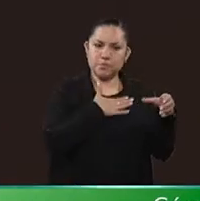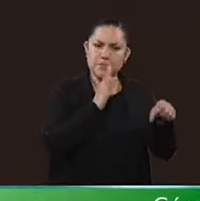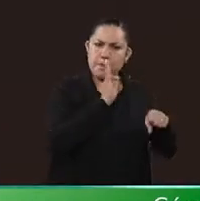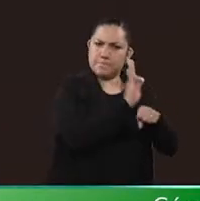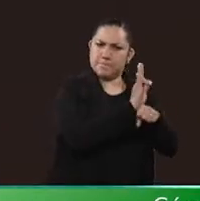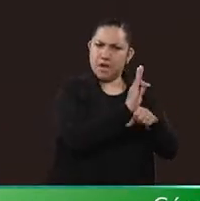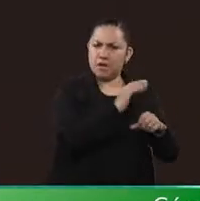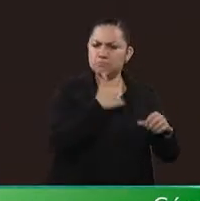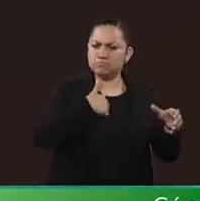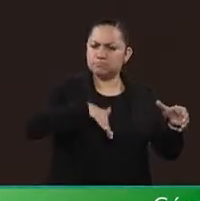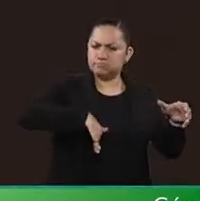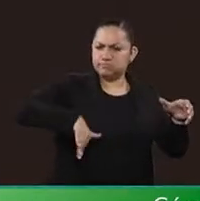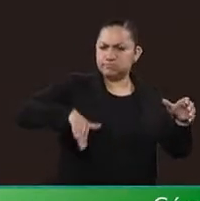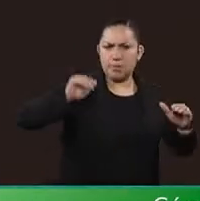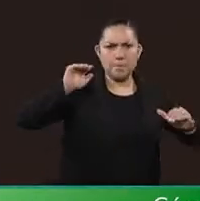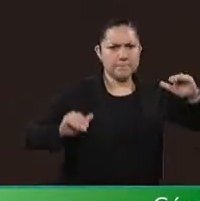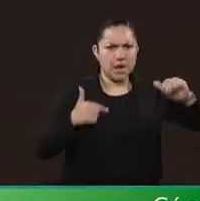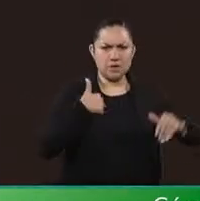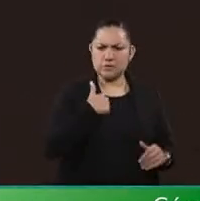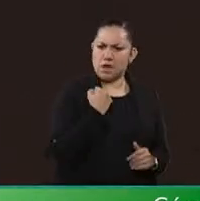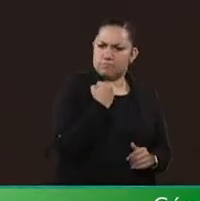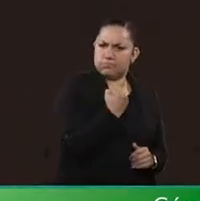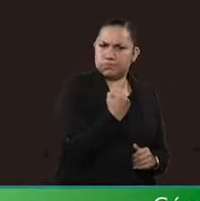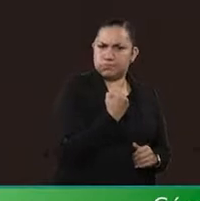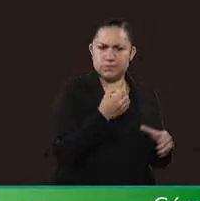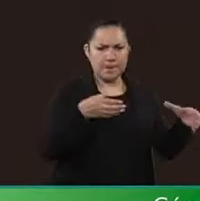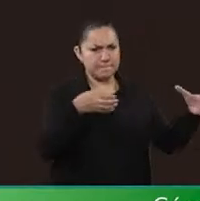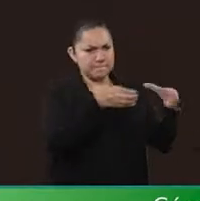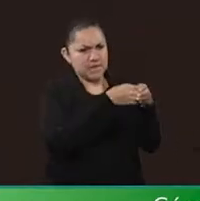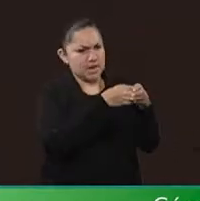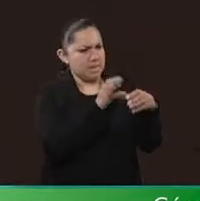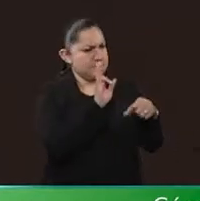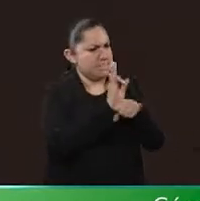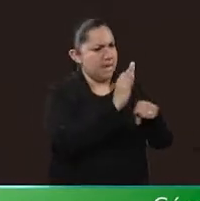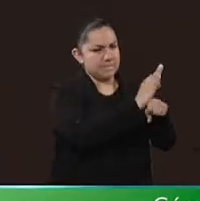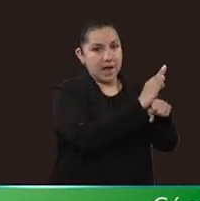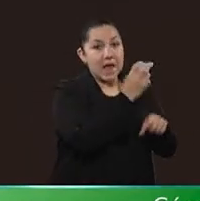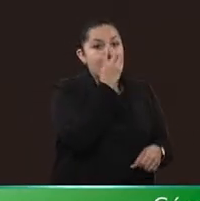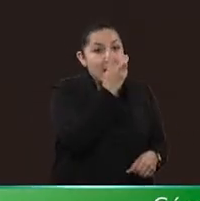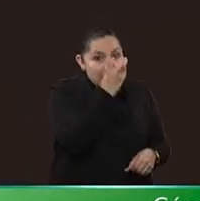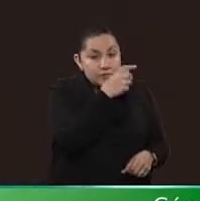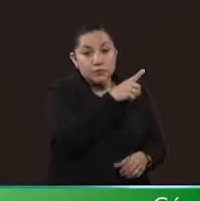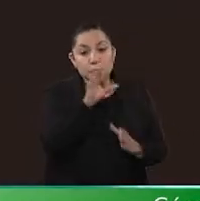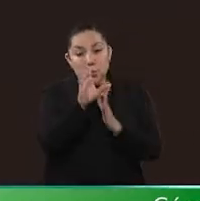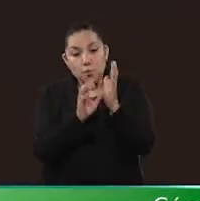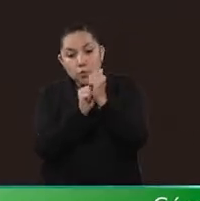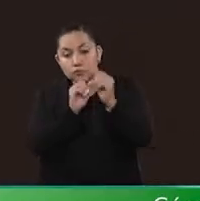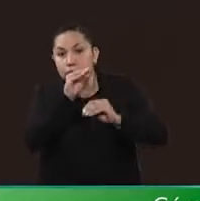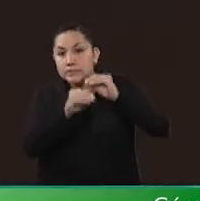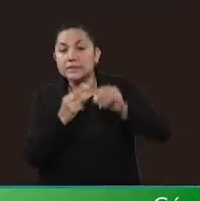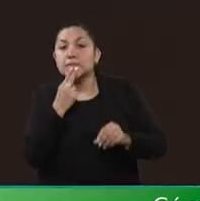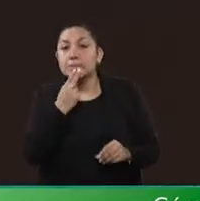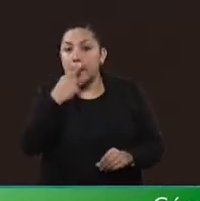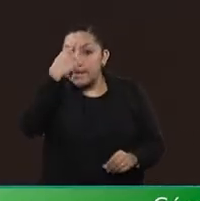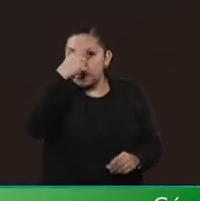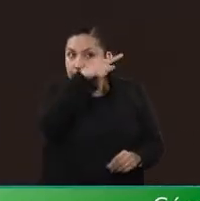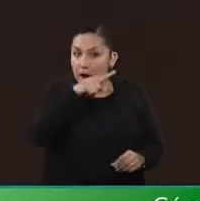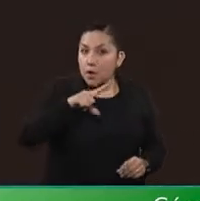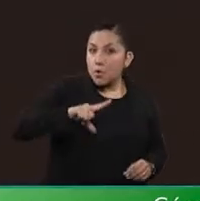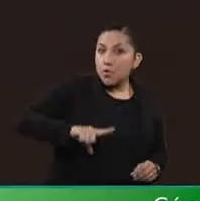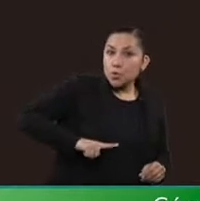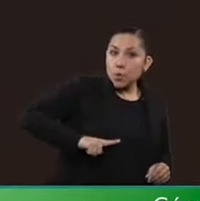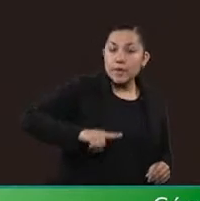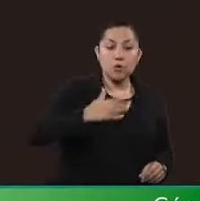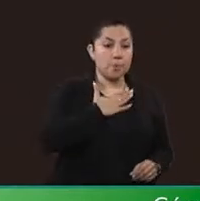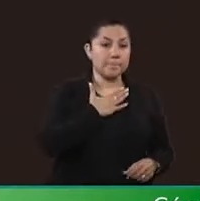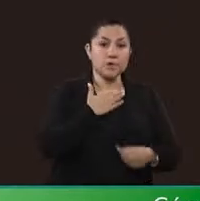Una constitución sirve para moderar el poder desmedido del Estado. De ninguna manera es para que el Estado se